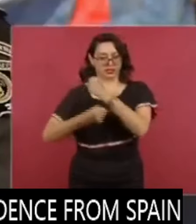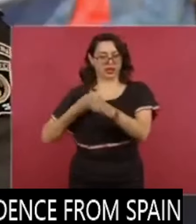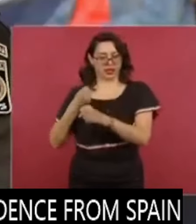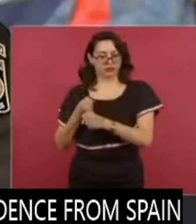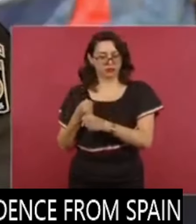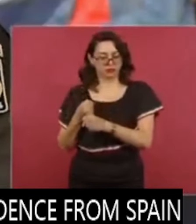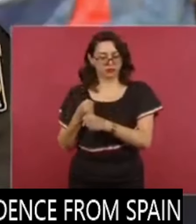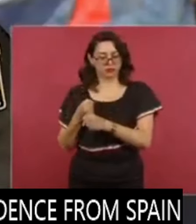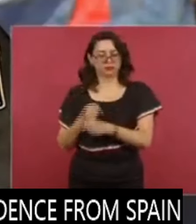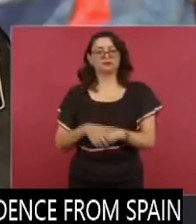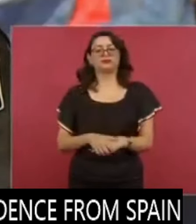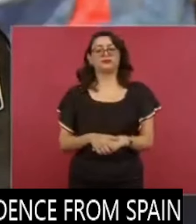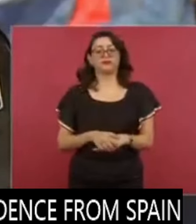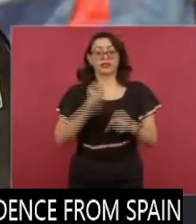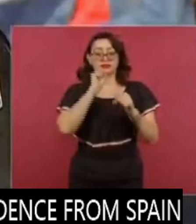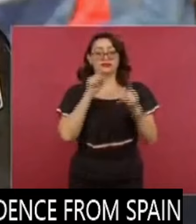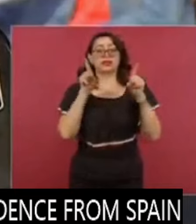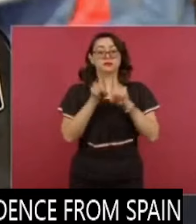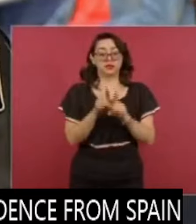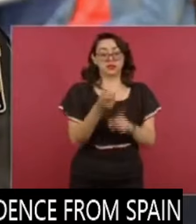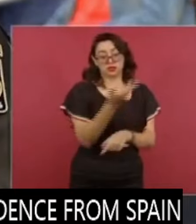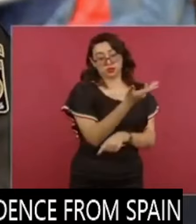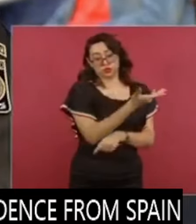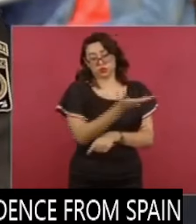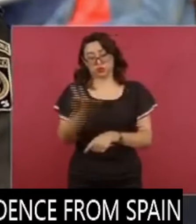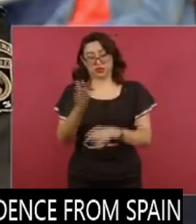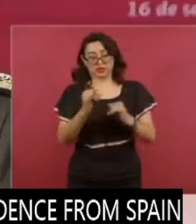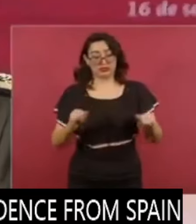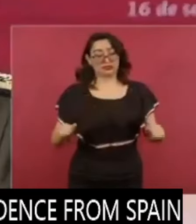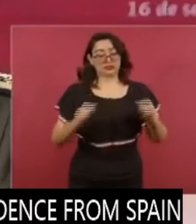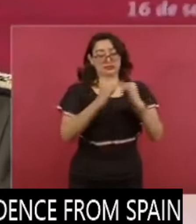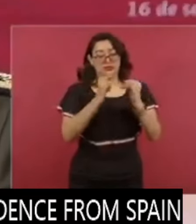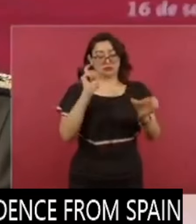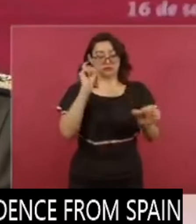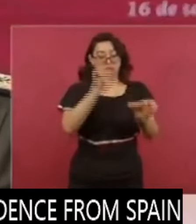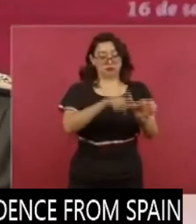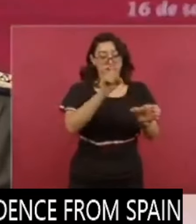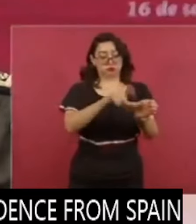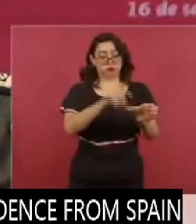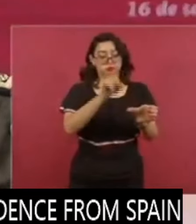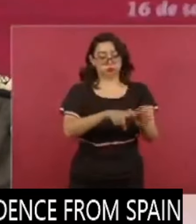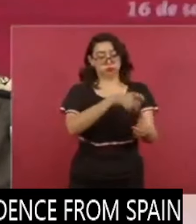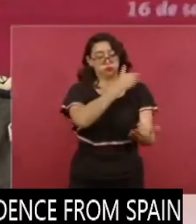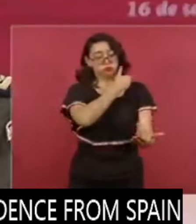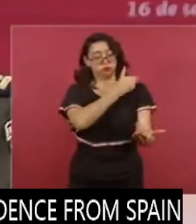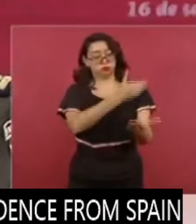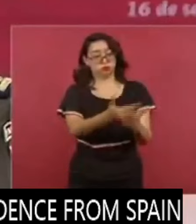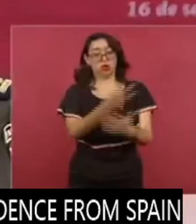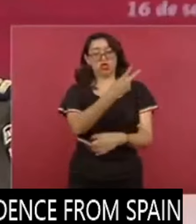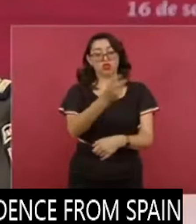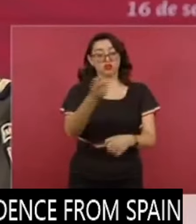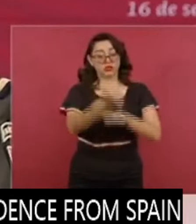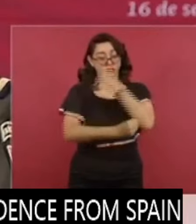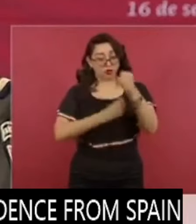Siéntanse orgullosos de formar parte de una institución con más de 200 años de historia y